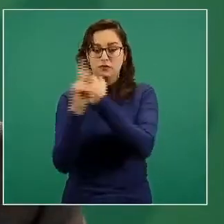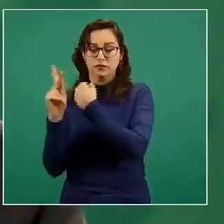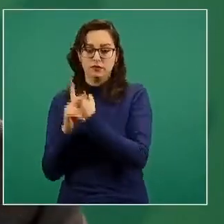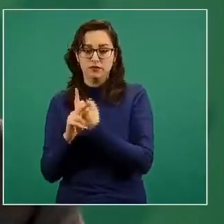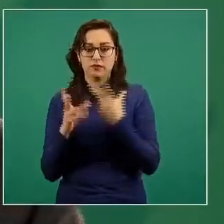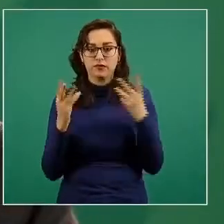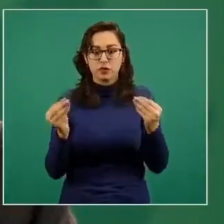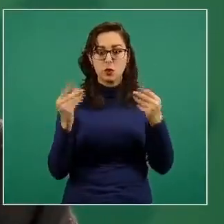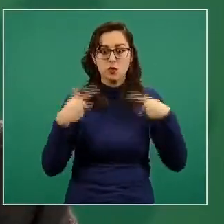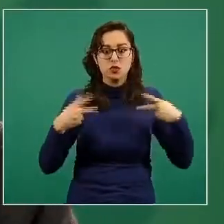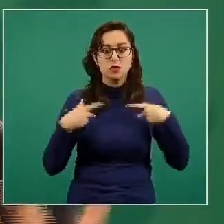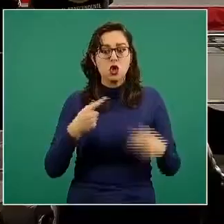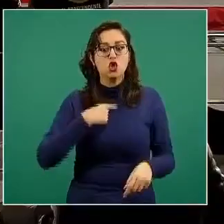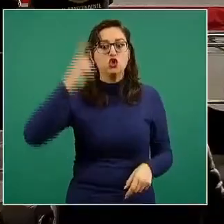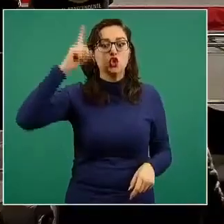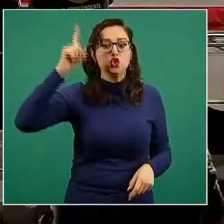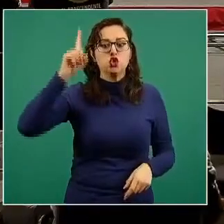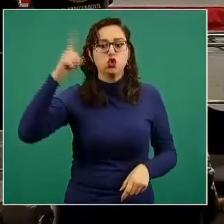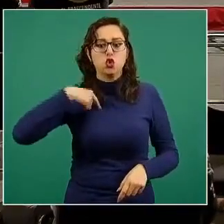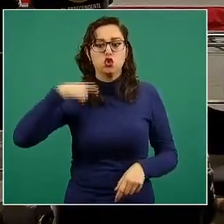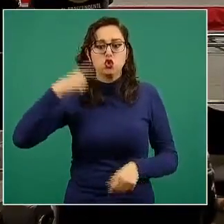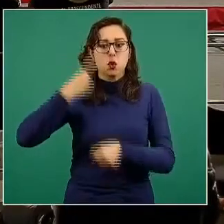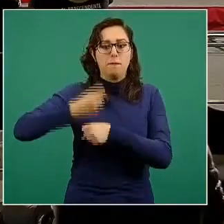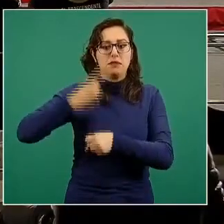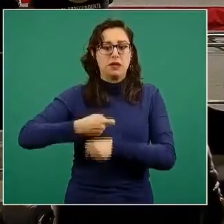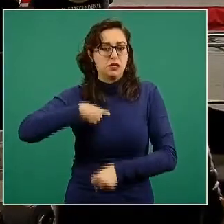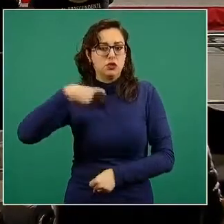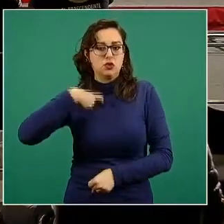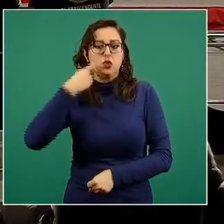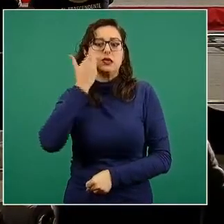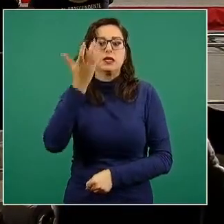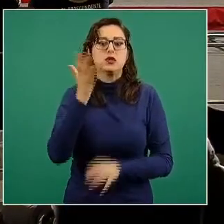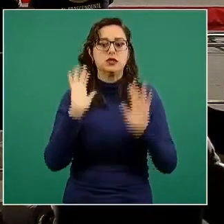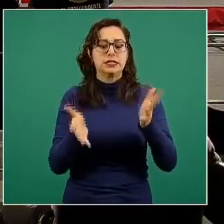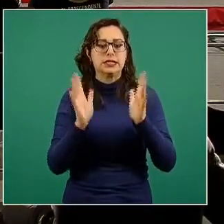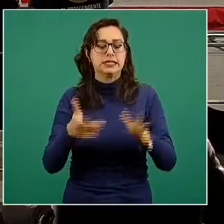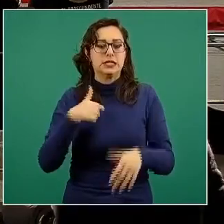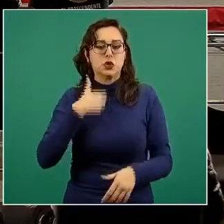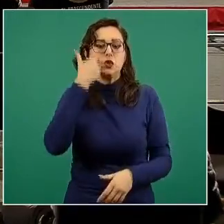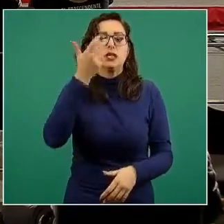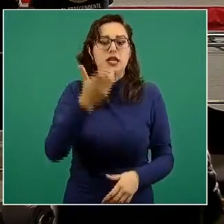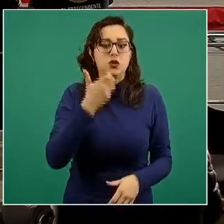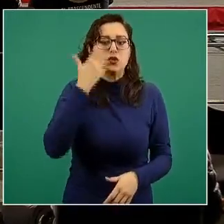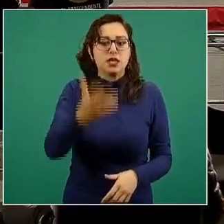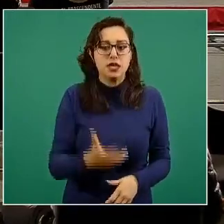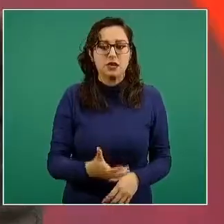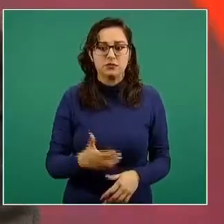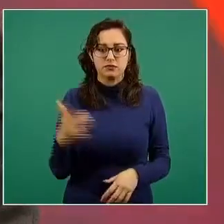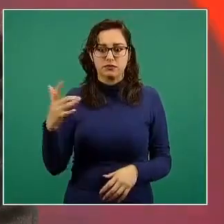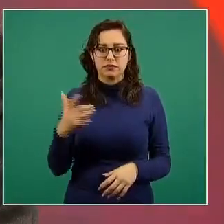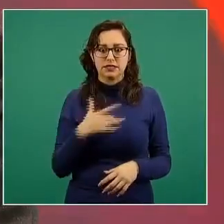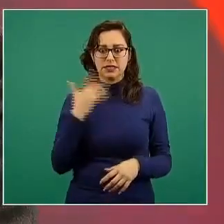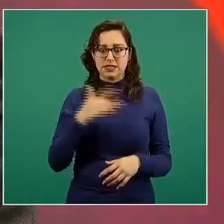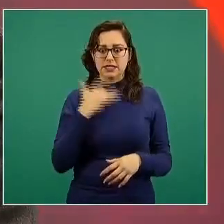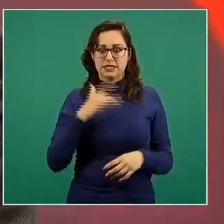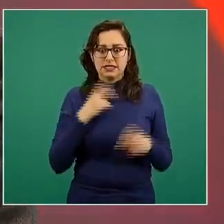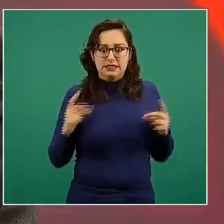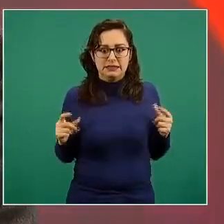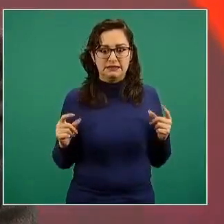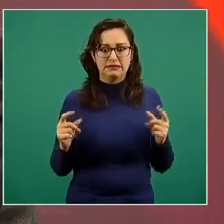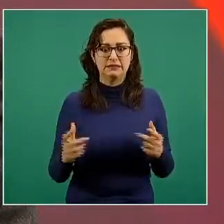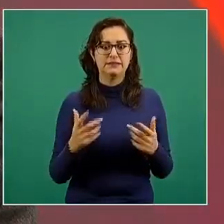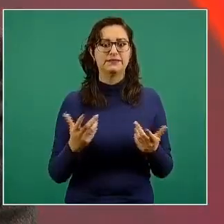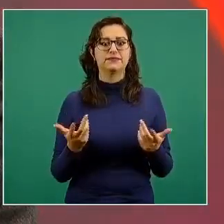ansiedad de yo quiero mi vacuna, yo quiero, yo. Y las personas tienen esta pulsión que a veces es